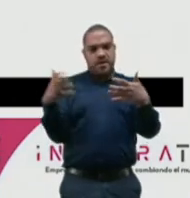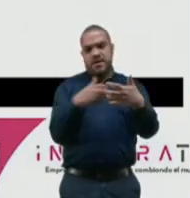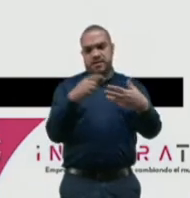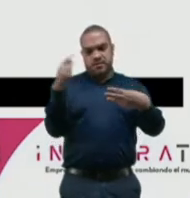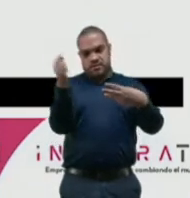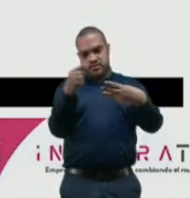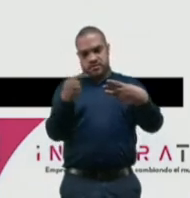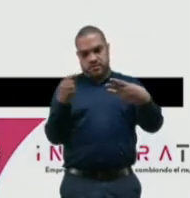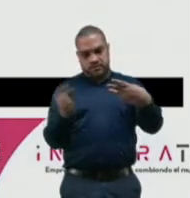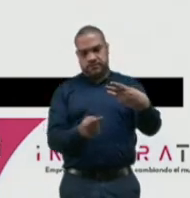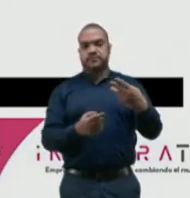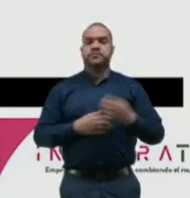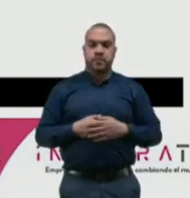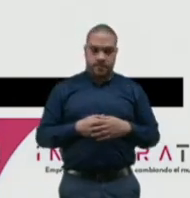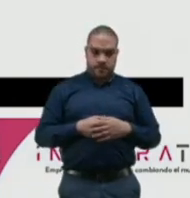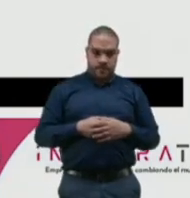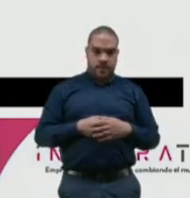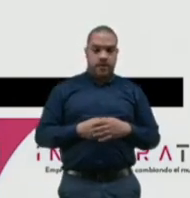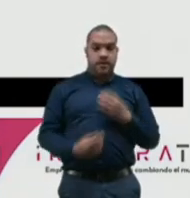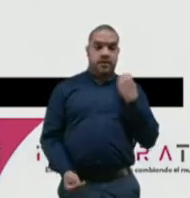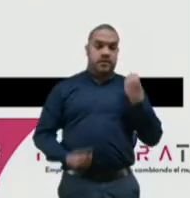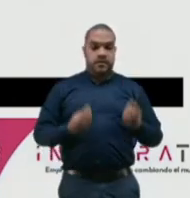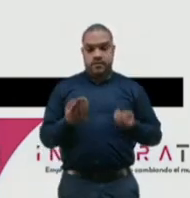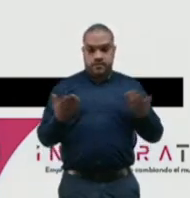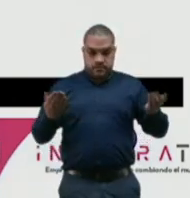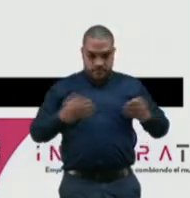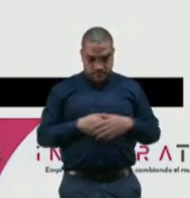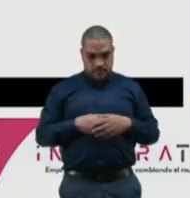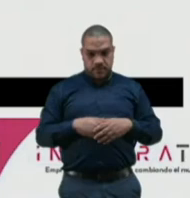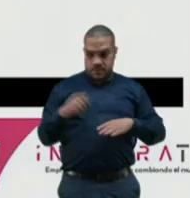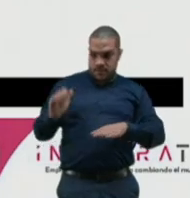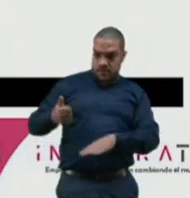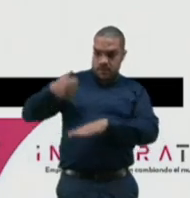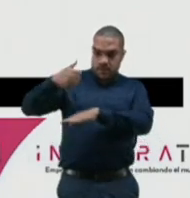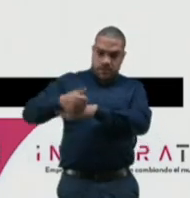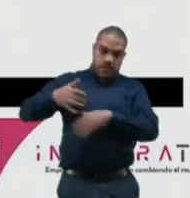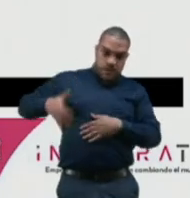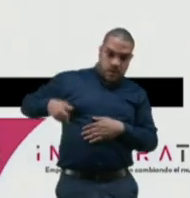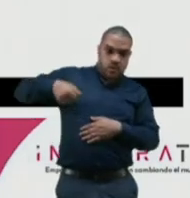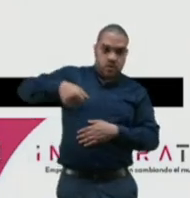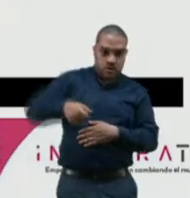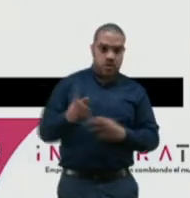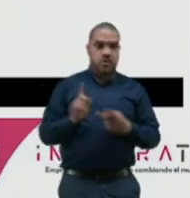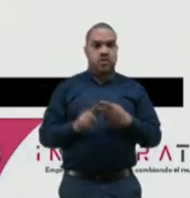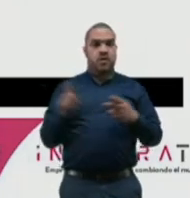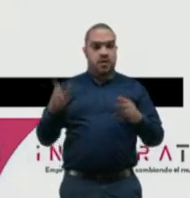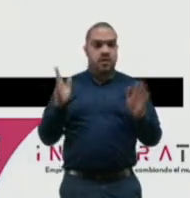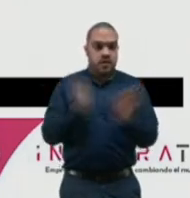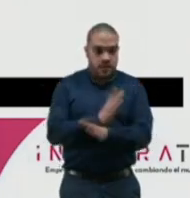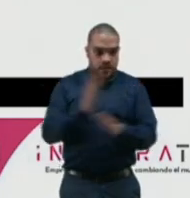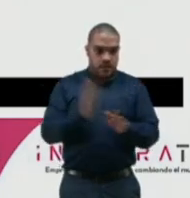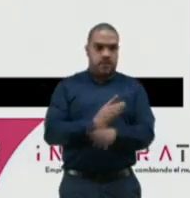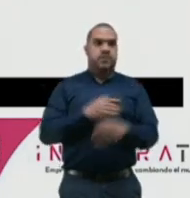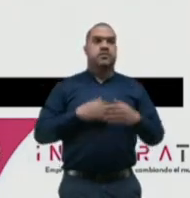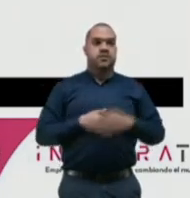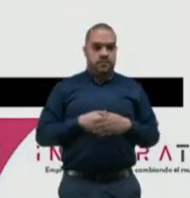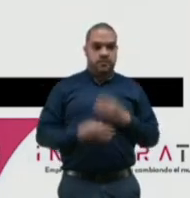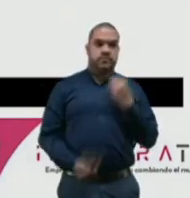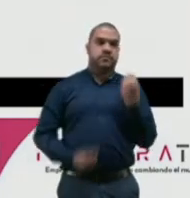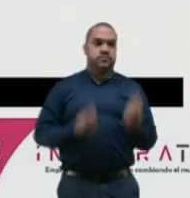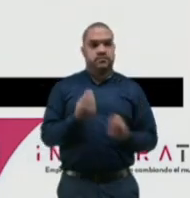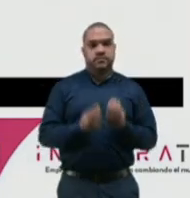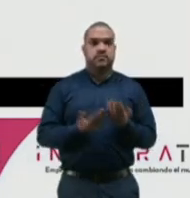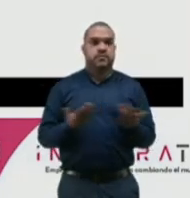diferentes combinados. El director ejecutivo, el problema que tratamos de arreglar y luego la mentoría que le hago al